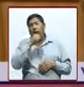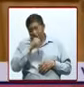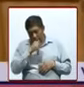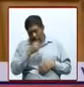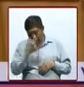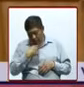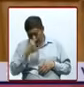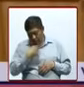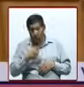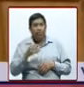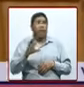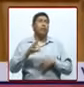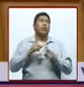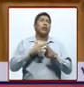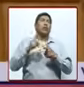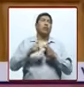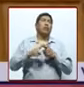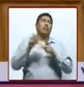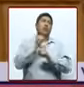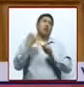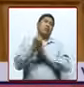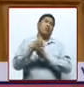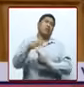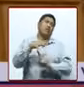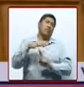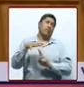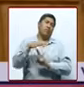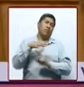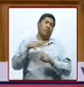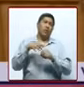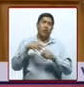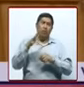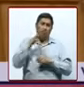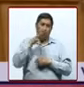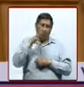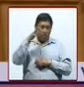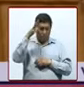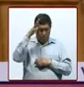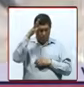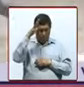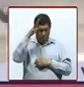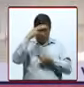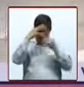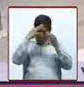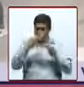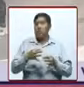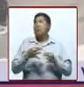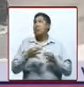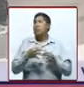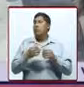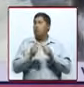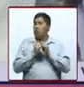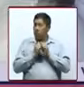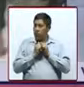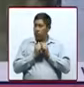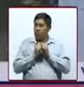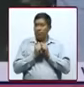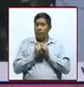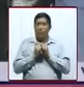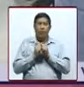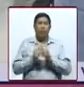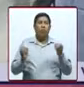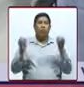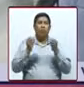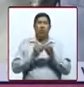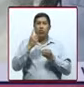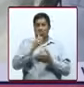alerta naranja. En tal sentido también ha habido solicitud de padres de familia donde hemos decidido de manera conjunta ampliar una